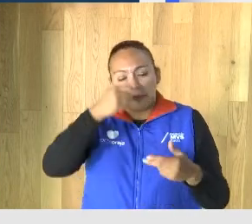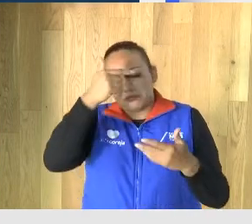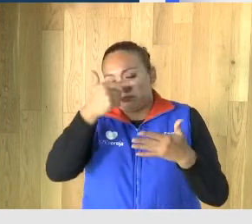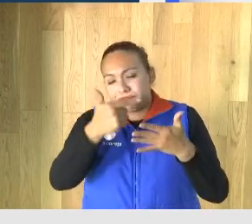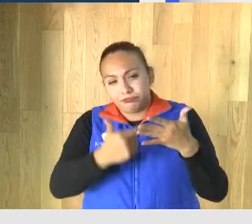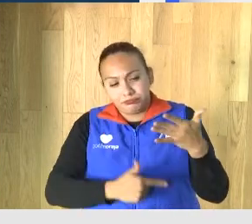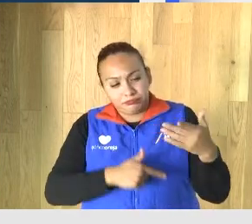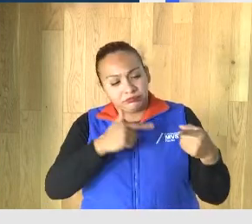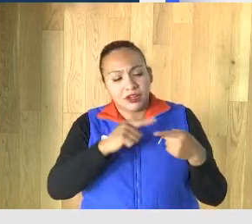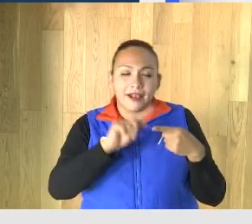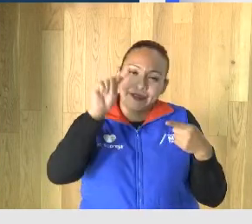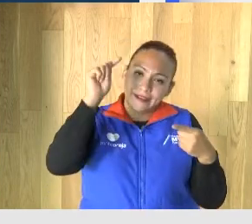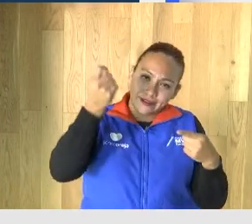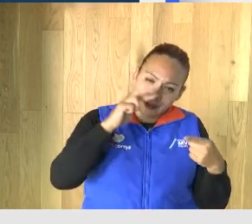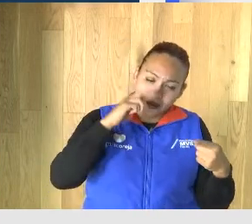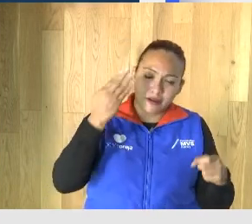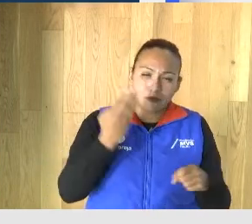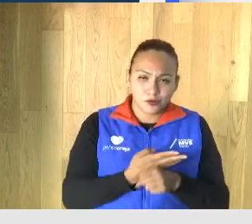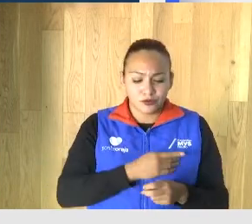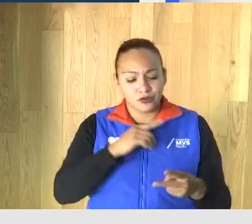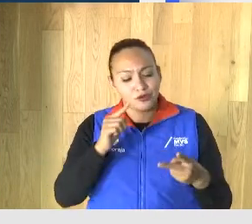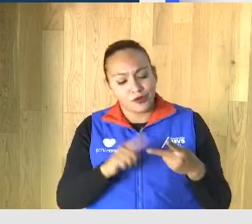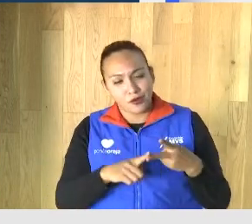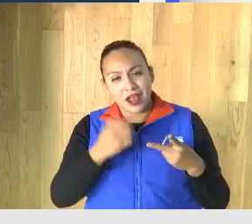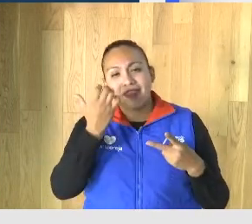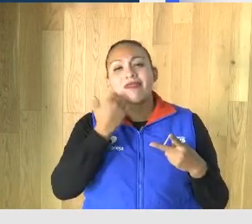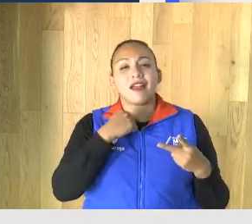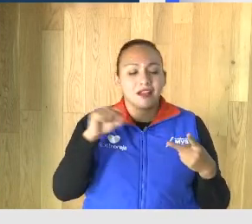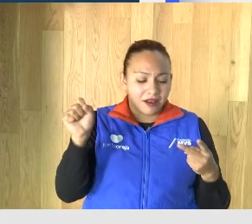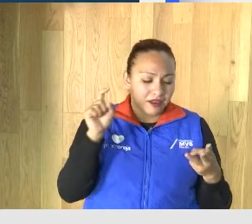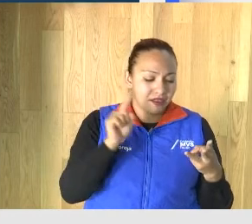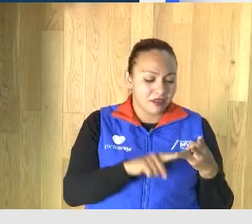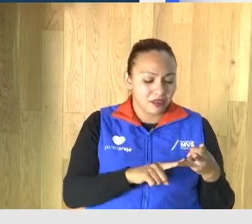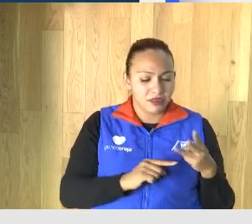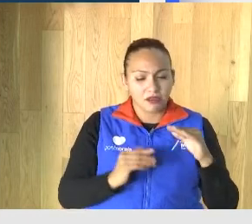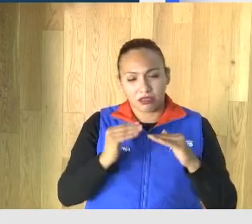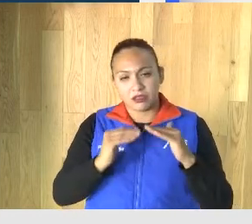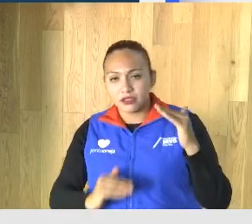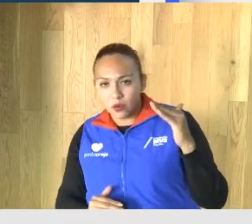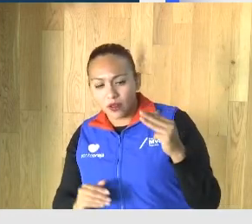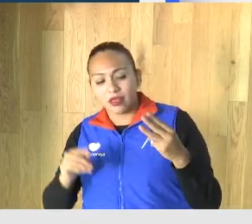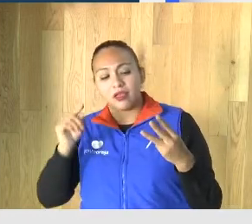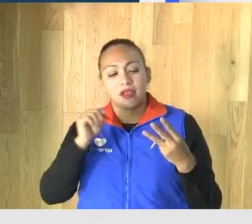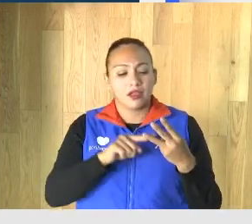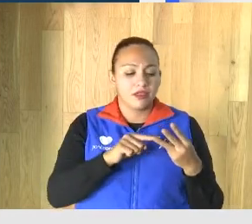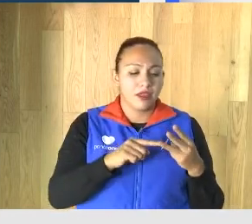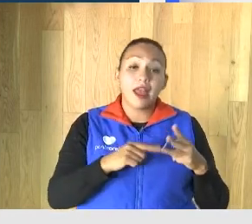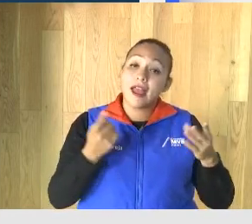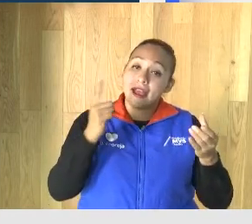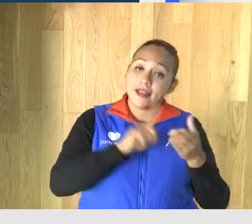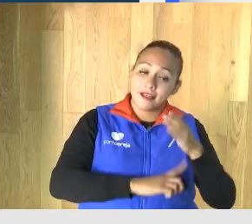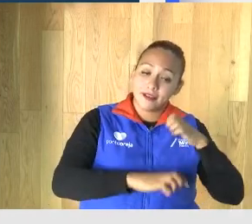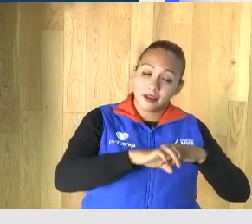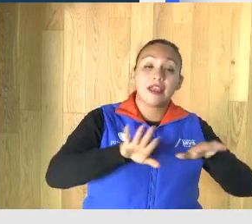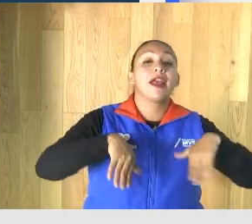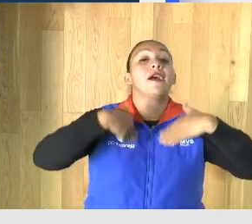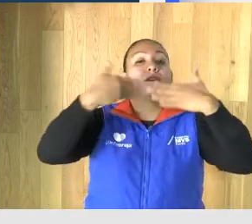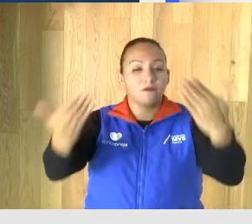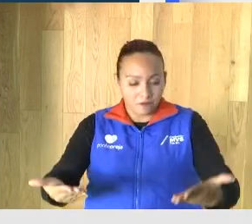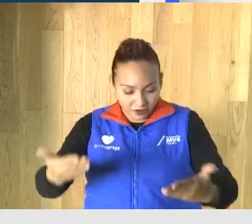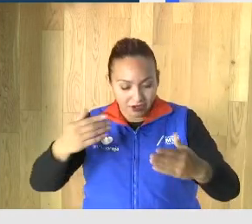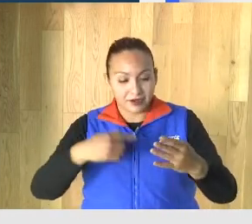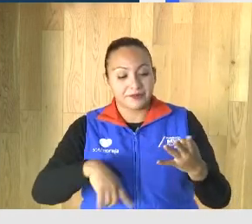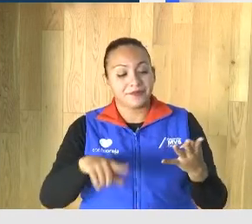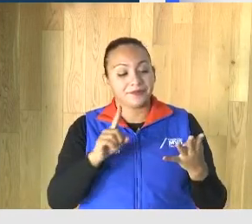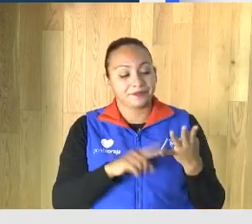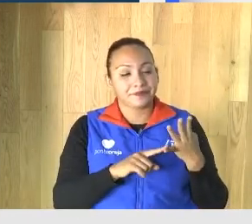con transición tecnológica responsable, talento, desigualdad dentro y fuera de los espacios, o sea, de